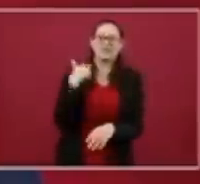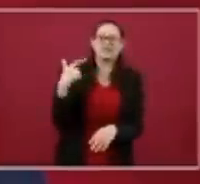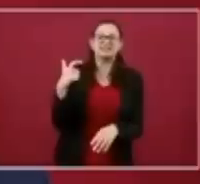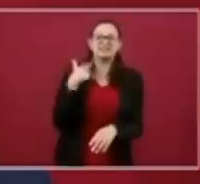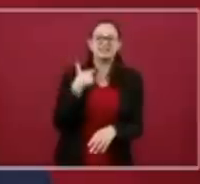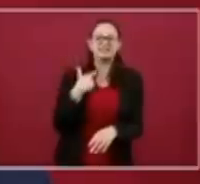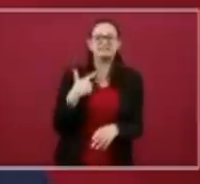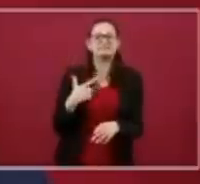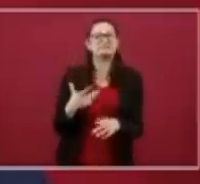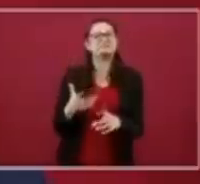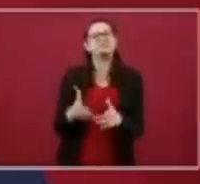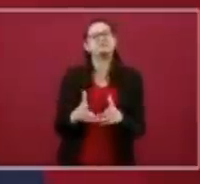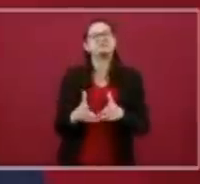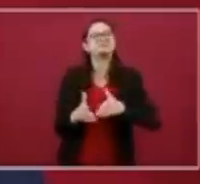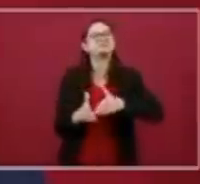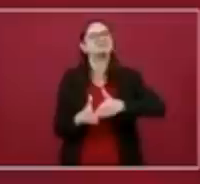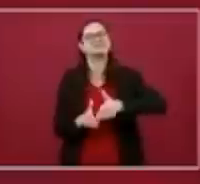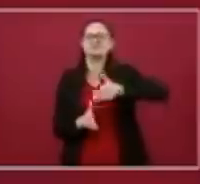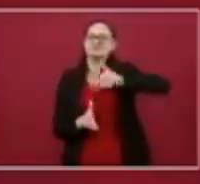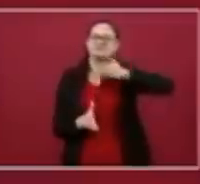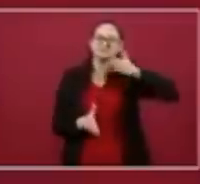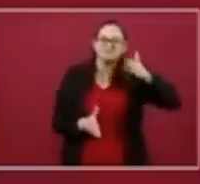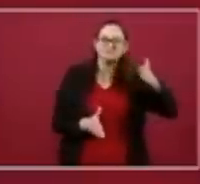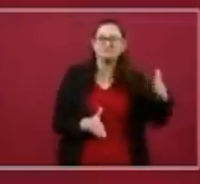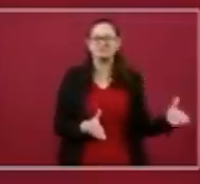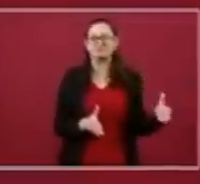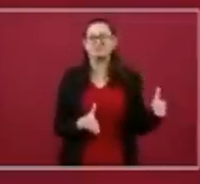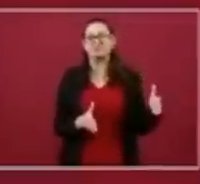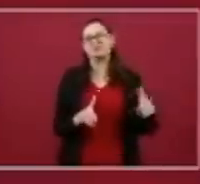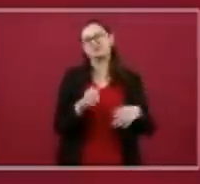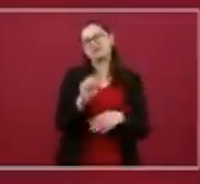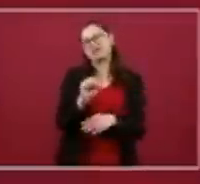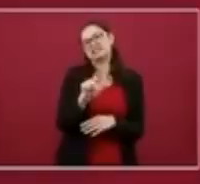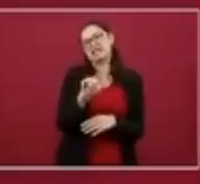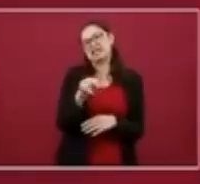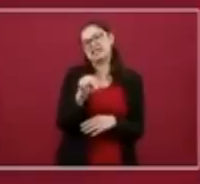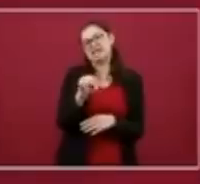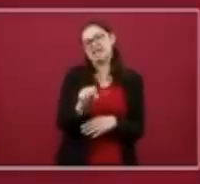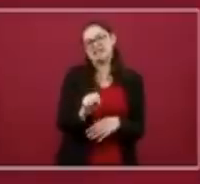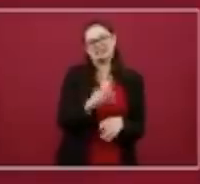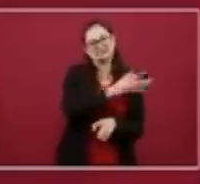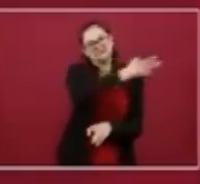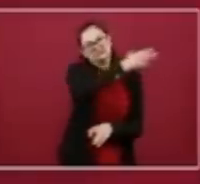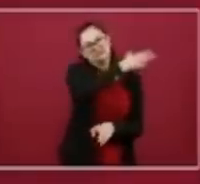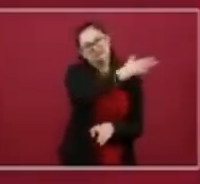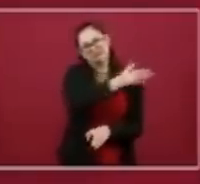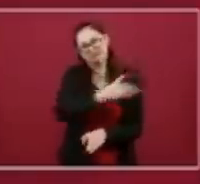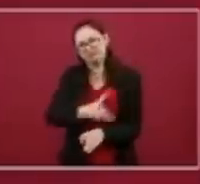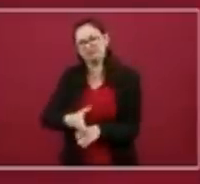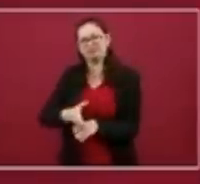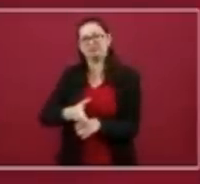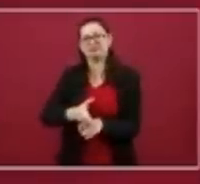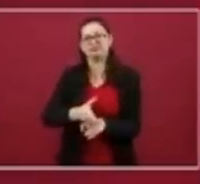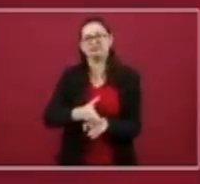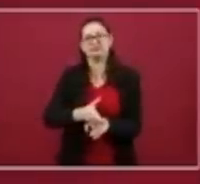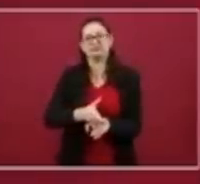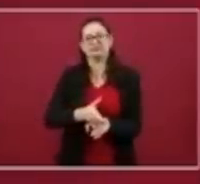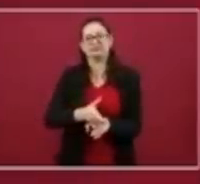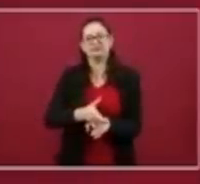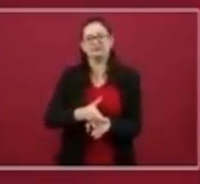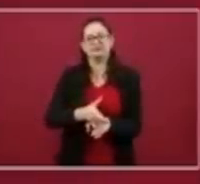cuando menos desde el gobierno de Salinas. Para